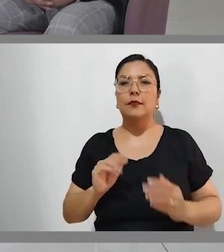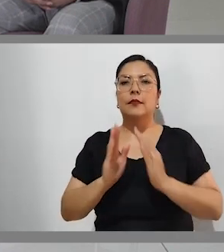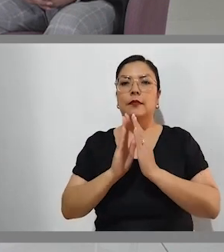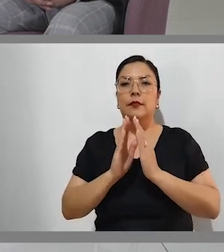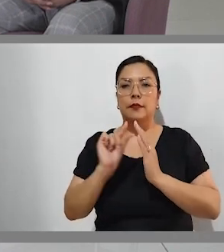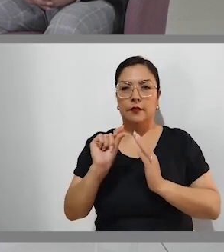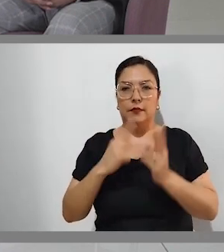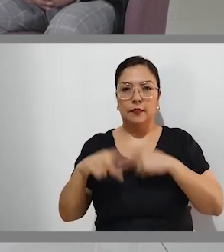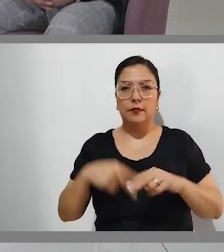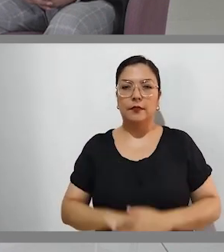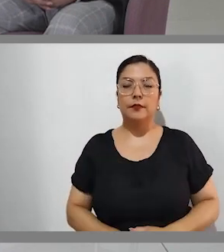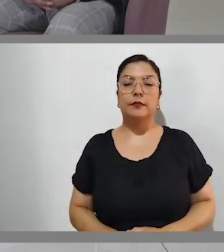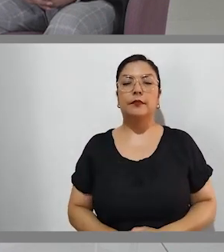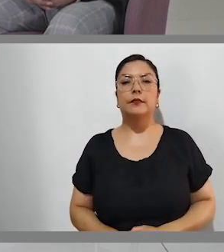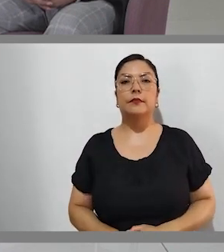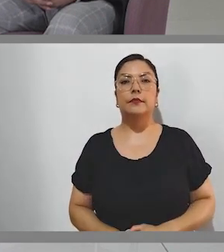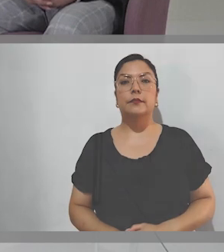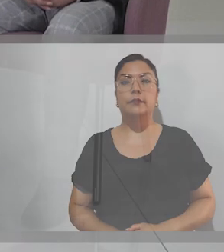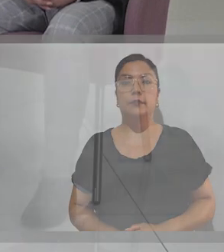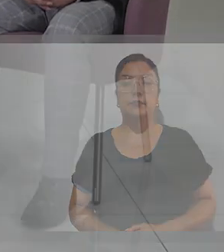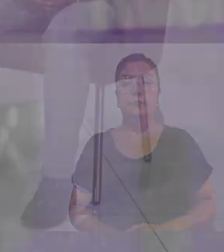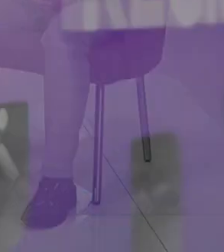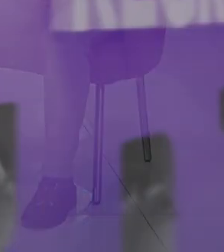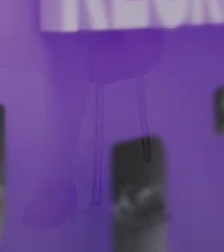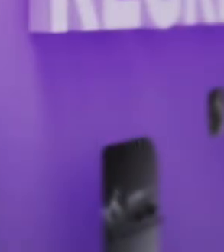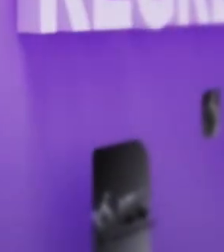más regresamos a su programa de la urna.